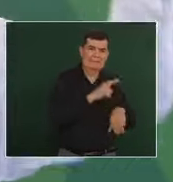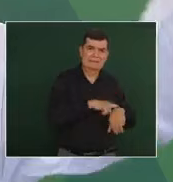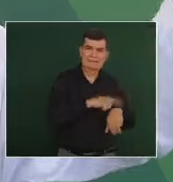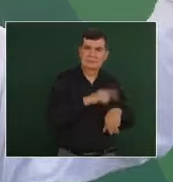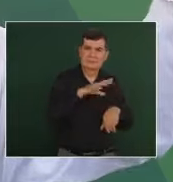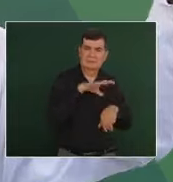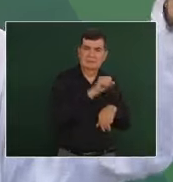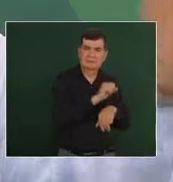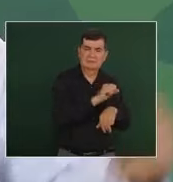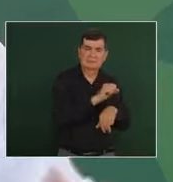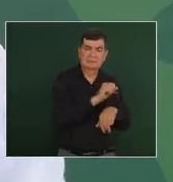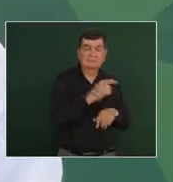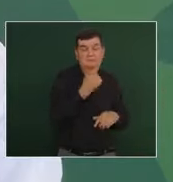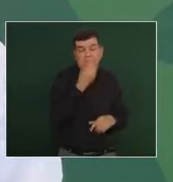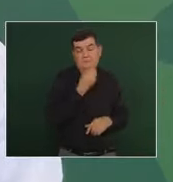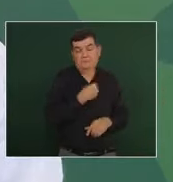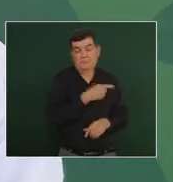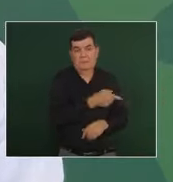Libres.